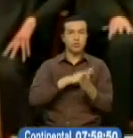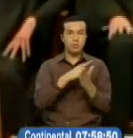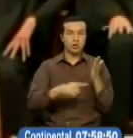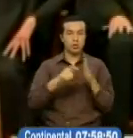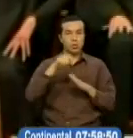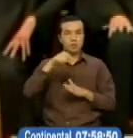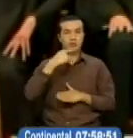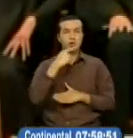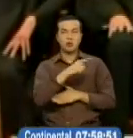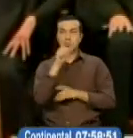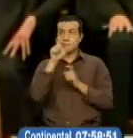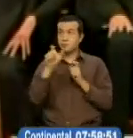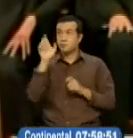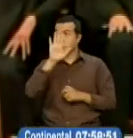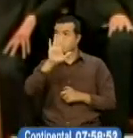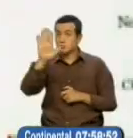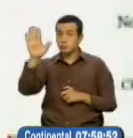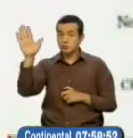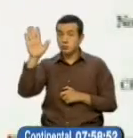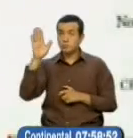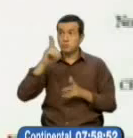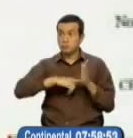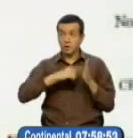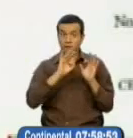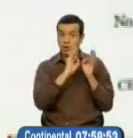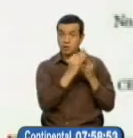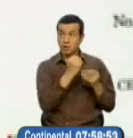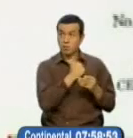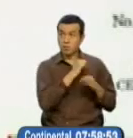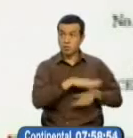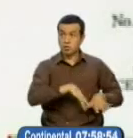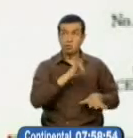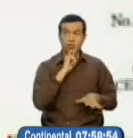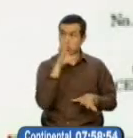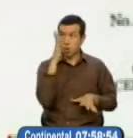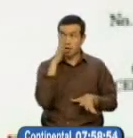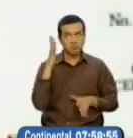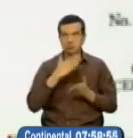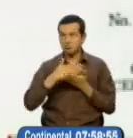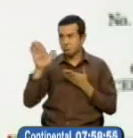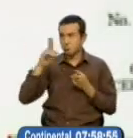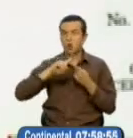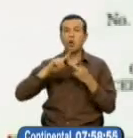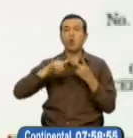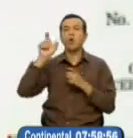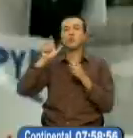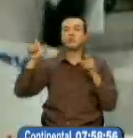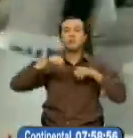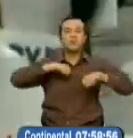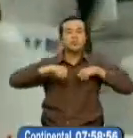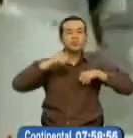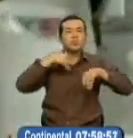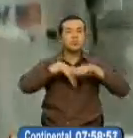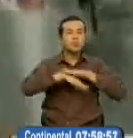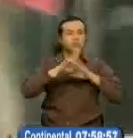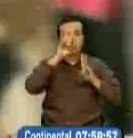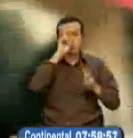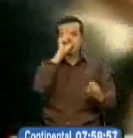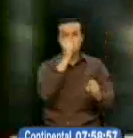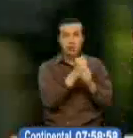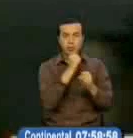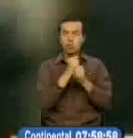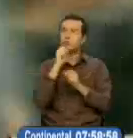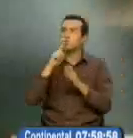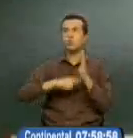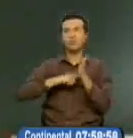poder negar la entrada de los individuos que no tengan familiares en territorio estadounidense o que no hayan tramitado su ingreso en ese país para asumir un puesto